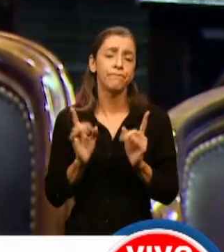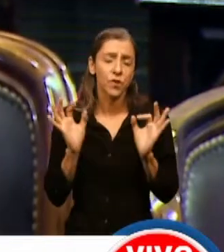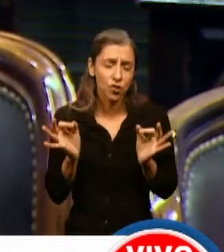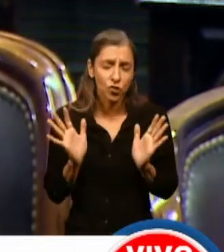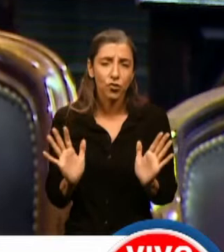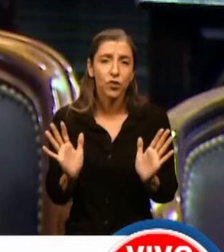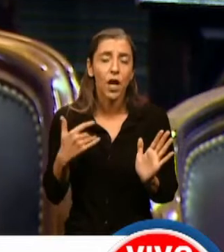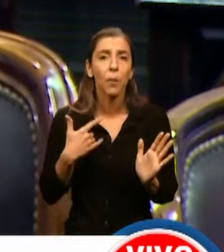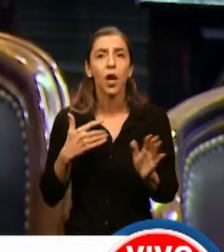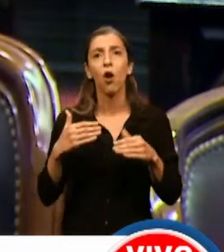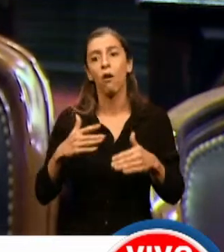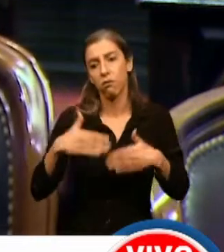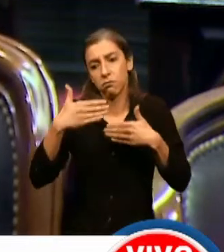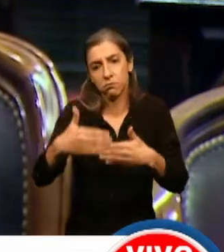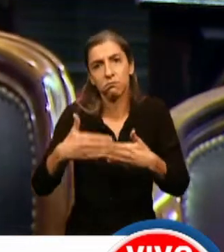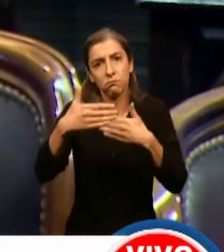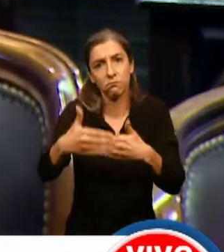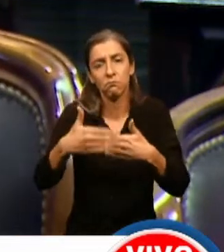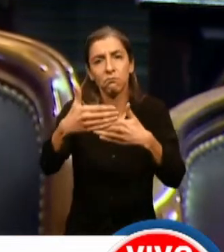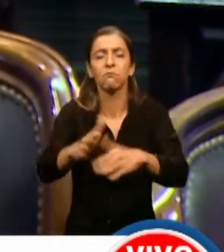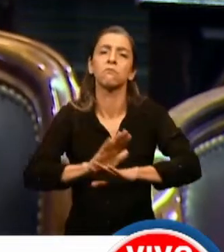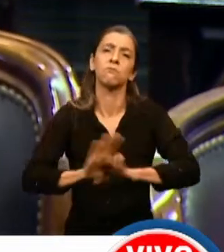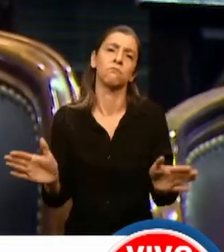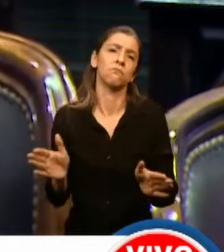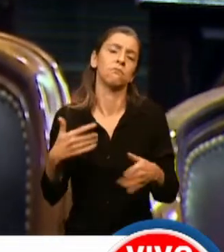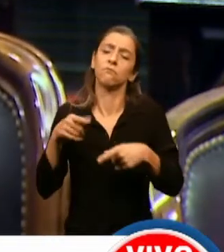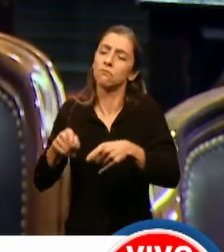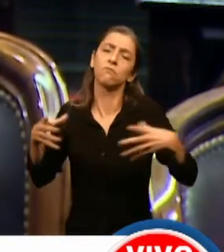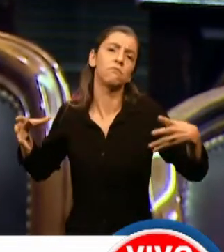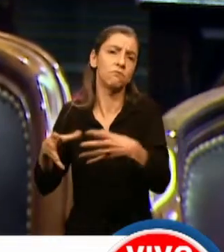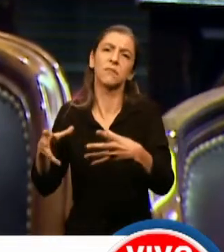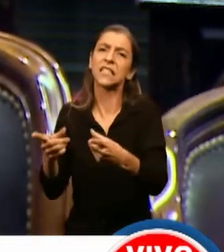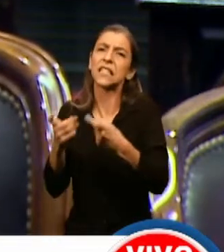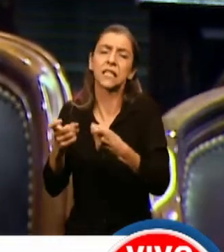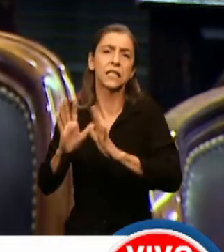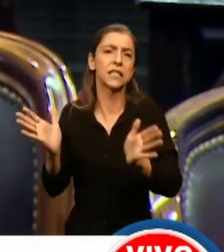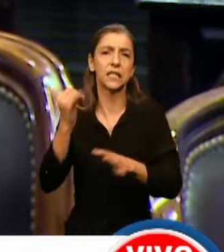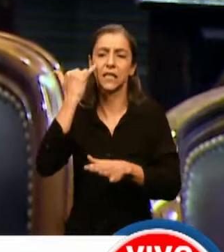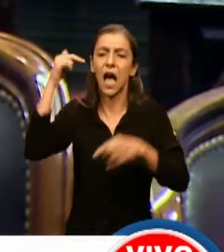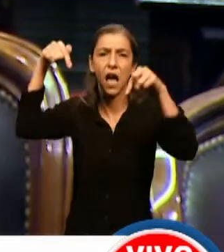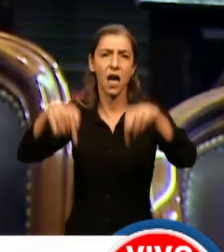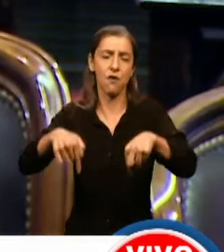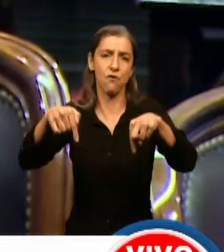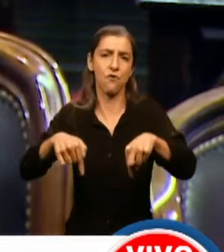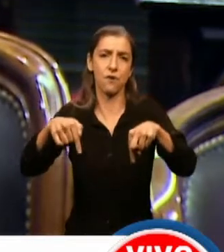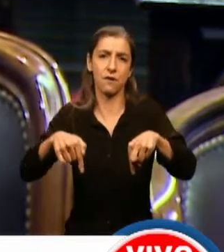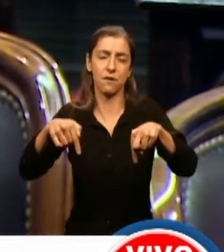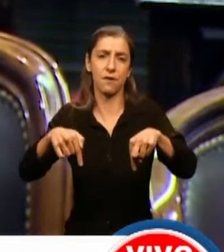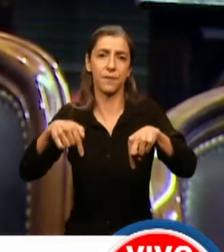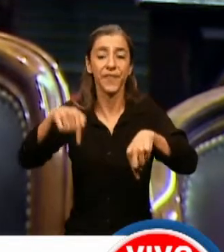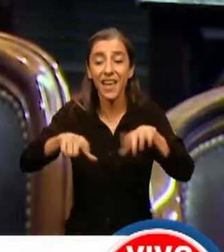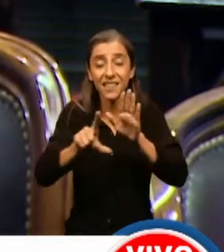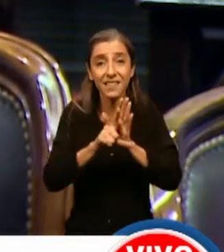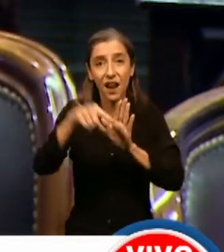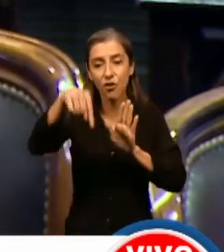más postergaciones para este colectivo travesti y transexual. Es ahora. Esta ley